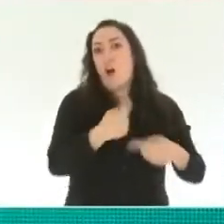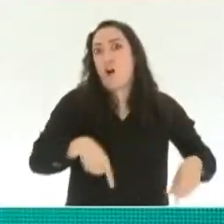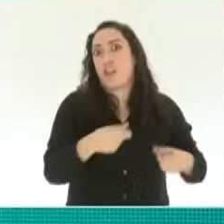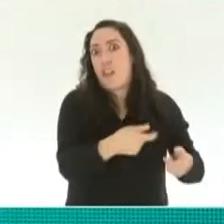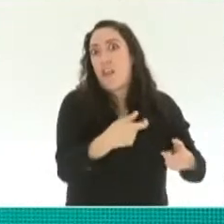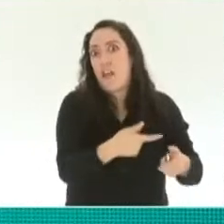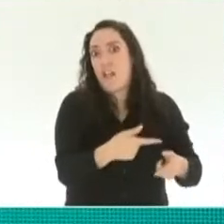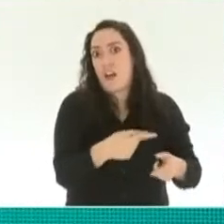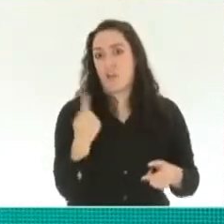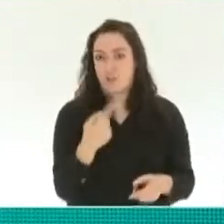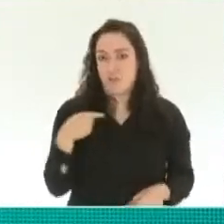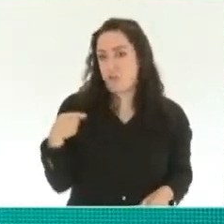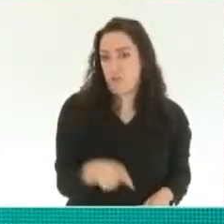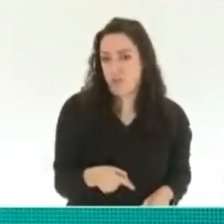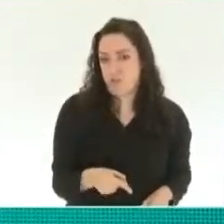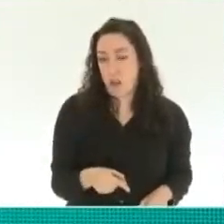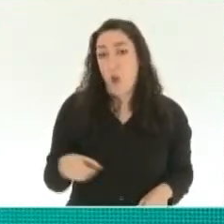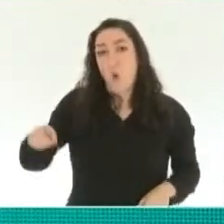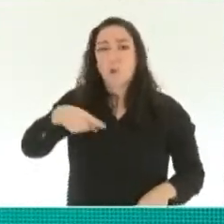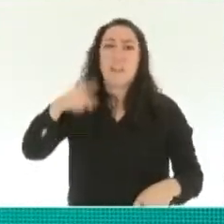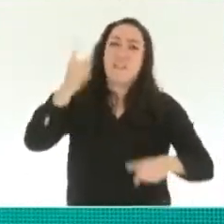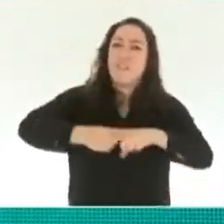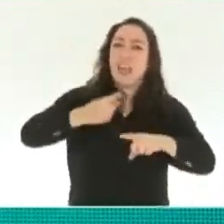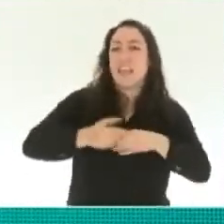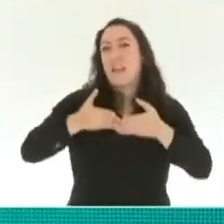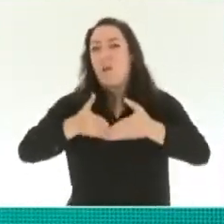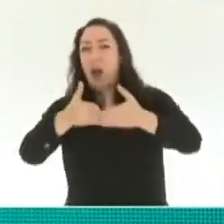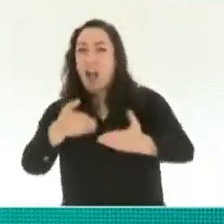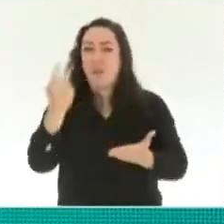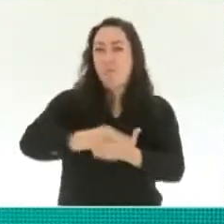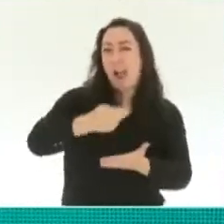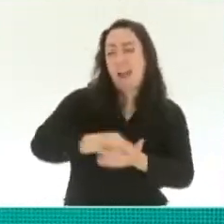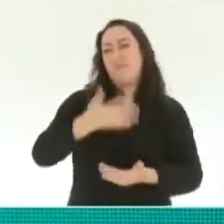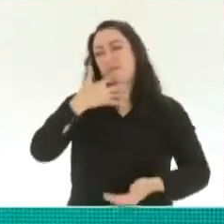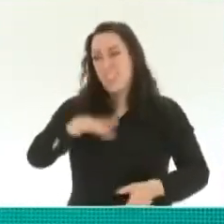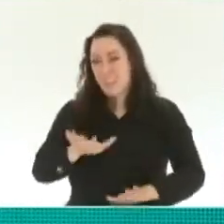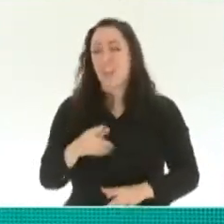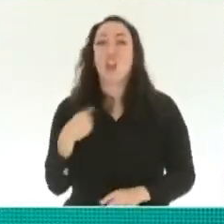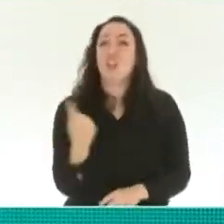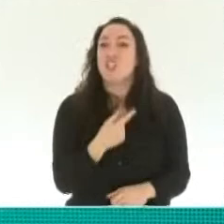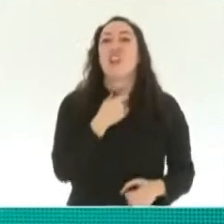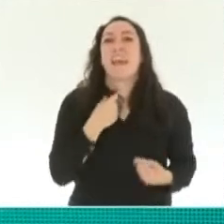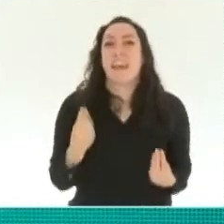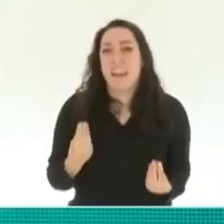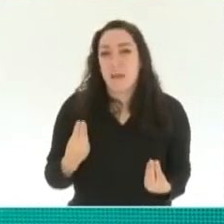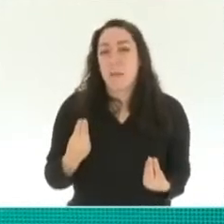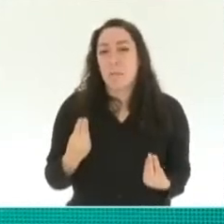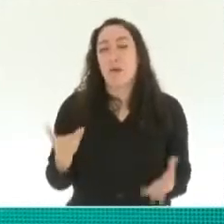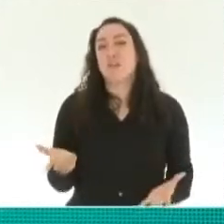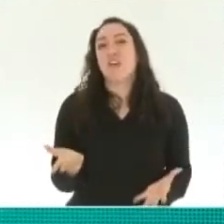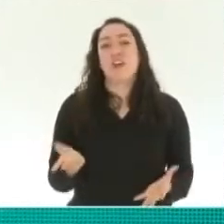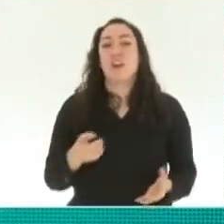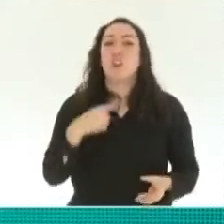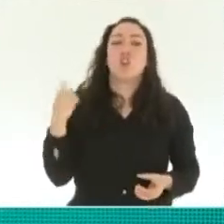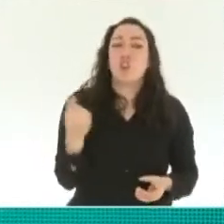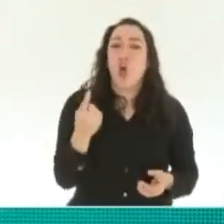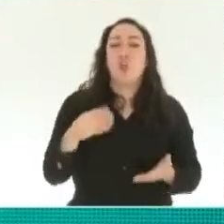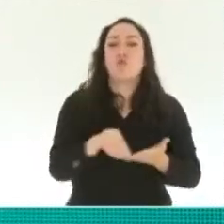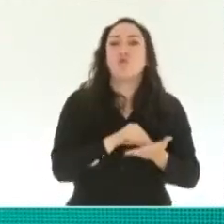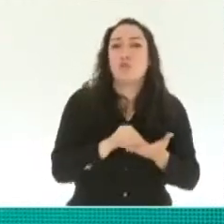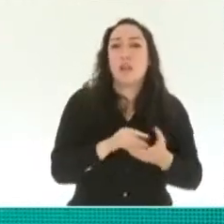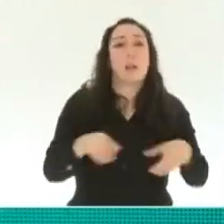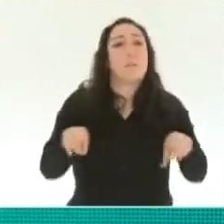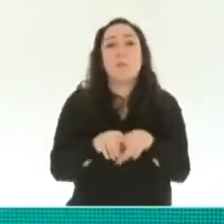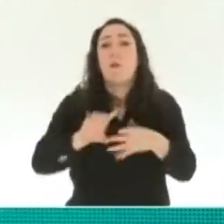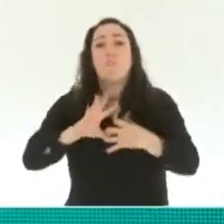eso tienen que pagar muchas fiestas y yates, ¿no? Entonces entiendo, nosotros lo que queremos es que todo funcionario público cobre como